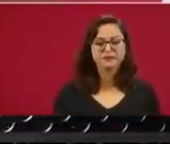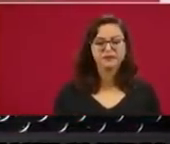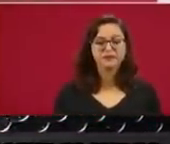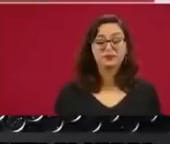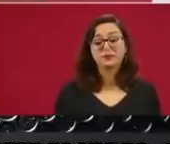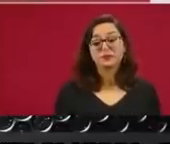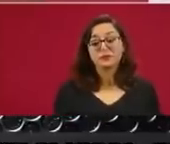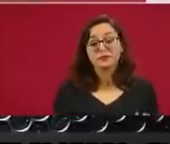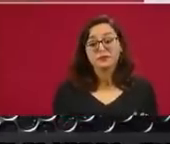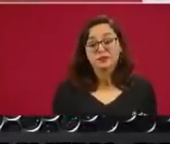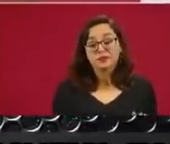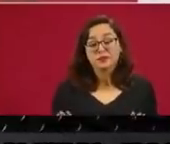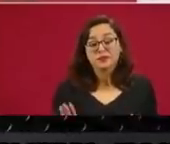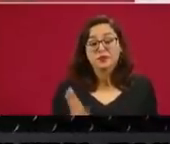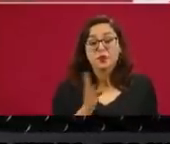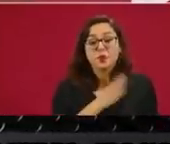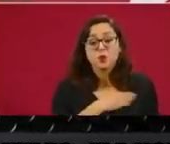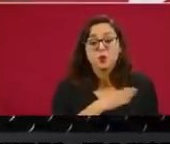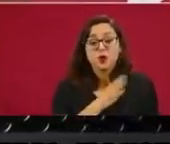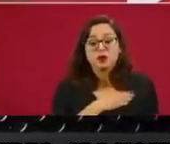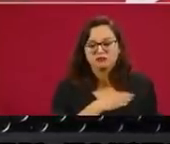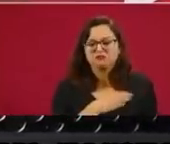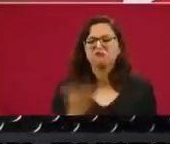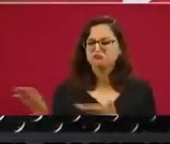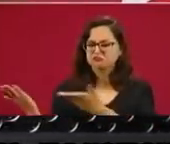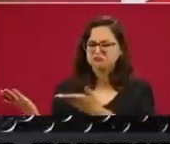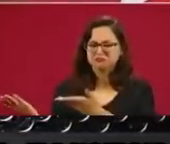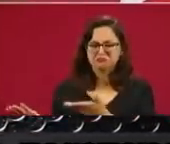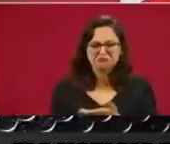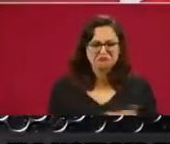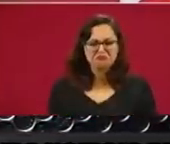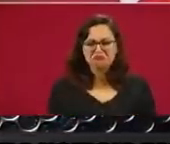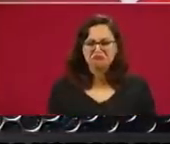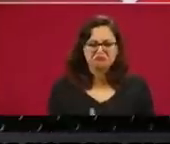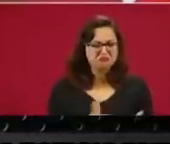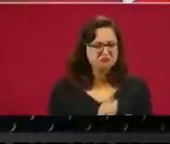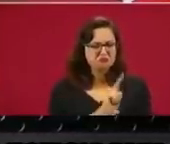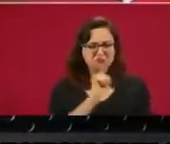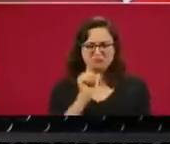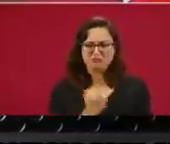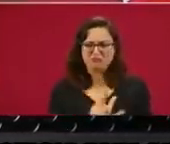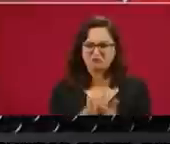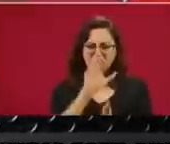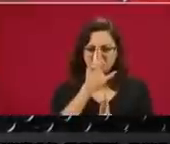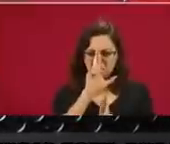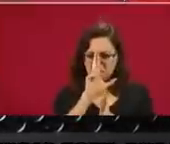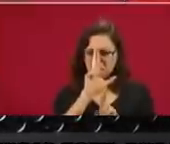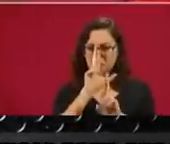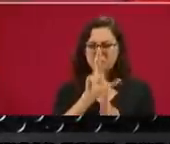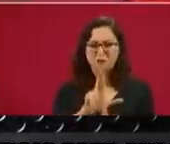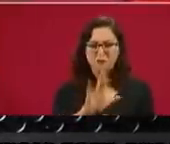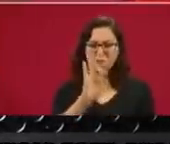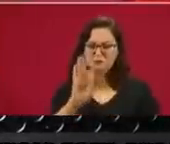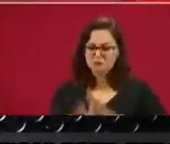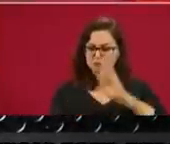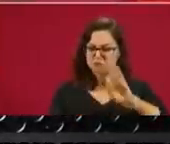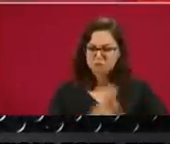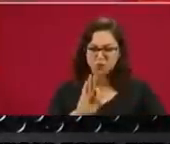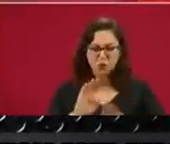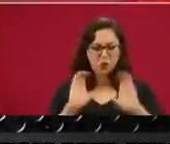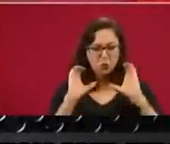Pero bueno, todas las garantías, todas. Y cuidado, además, si se vienen los